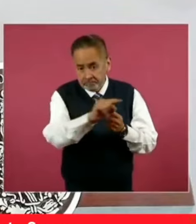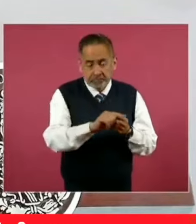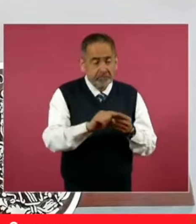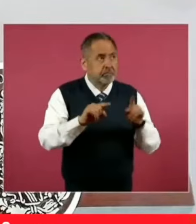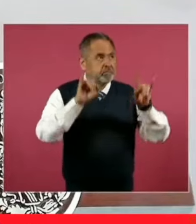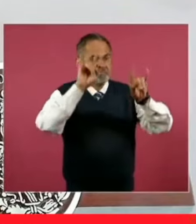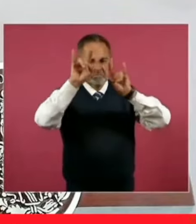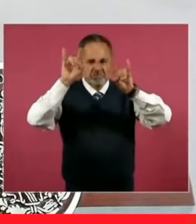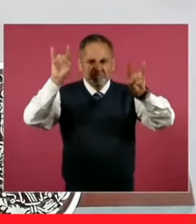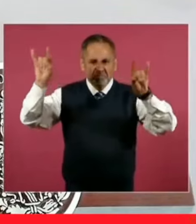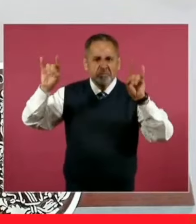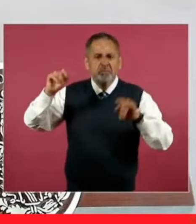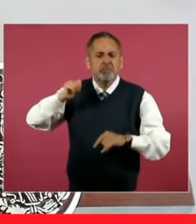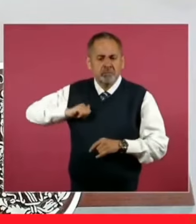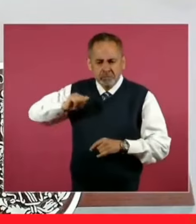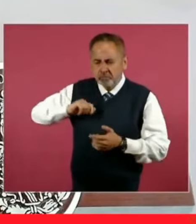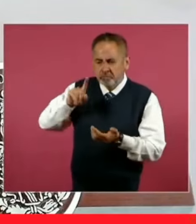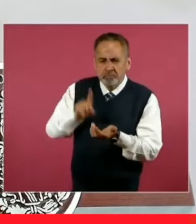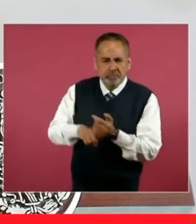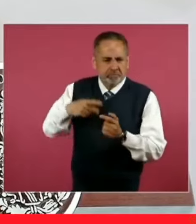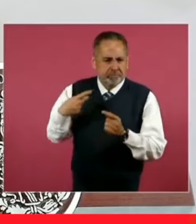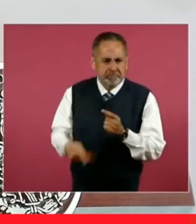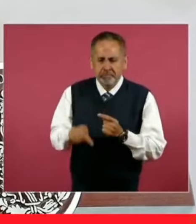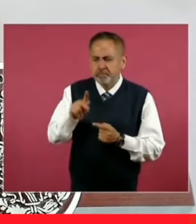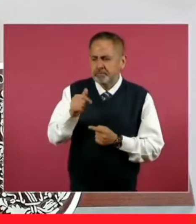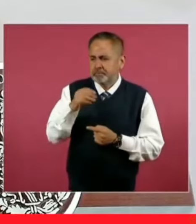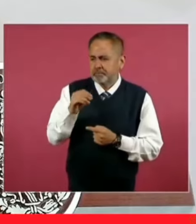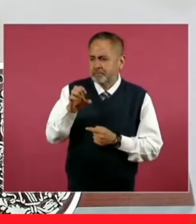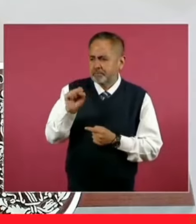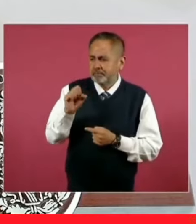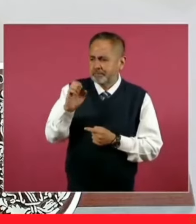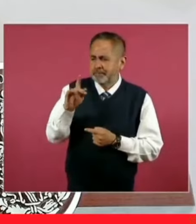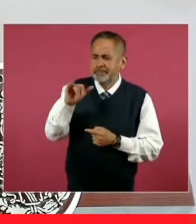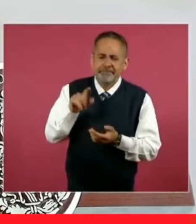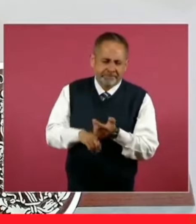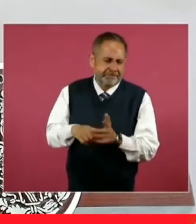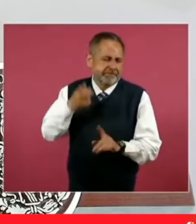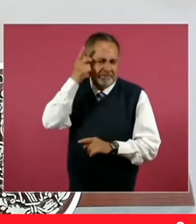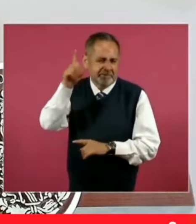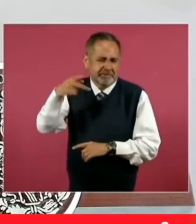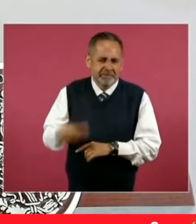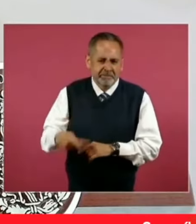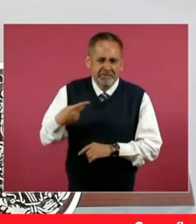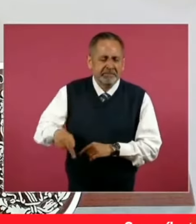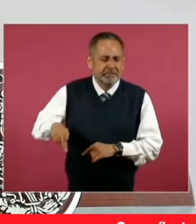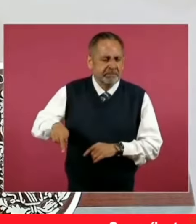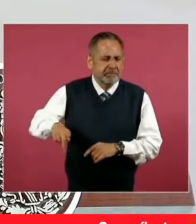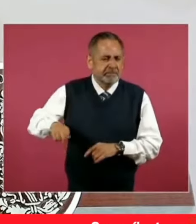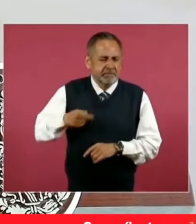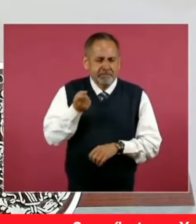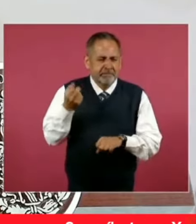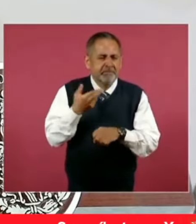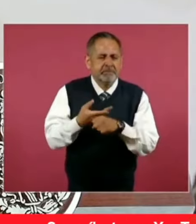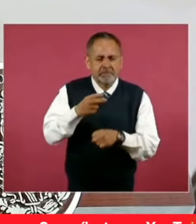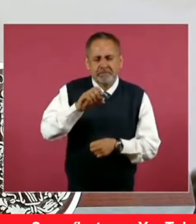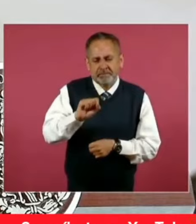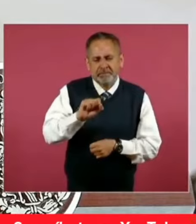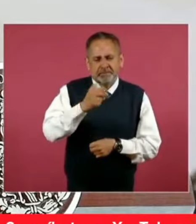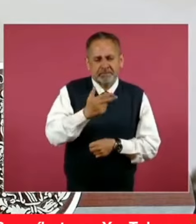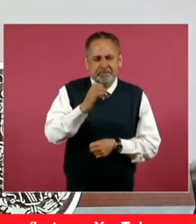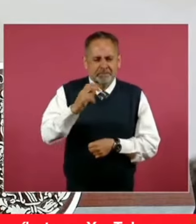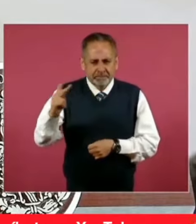cuadros y objetos de la colección Pago en Especie, que también forman parte de los bienes que custodia Hacienda, la cual cuenta con